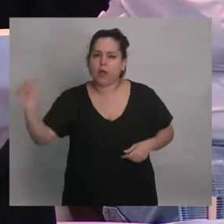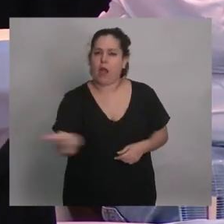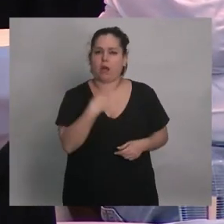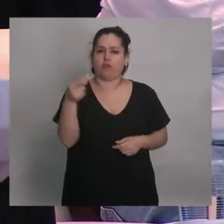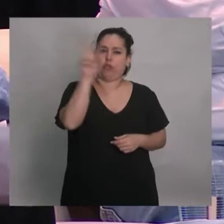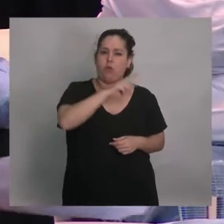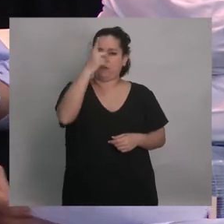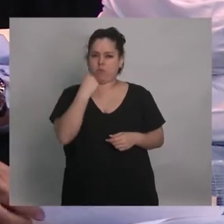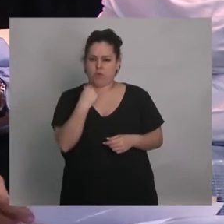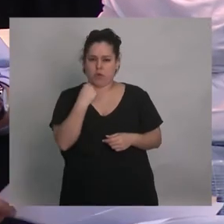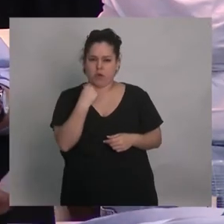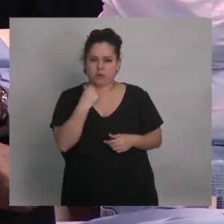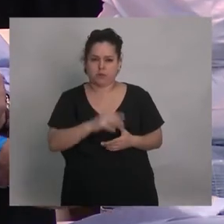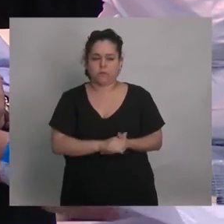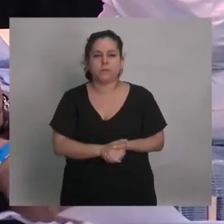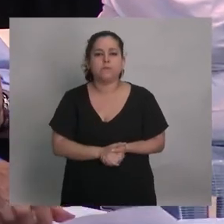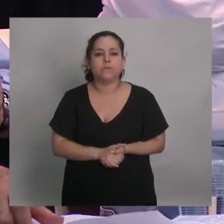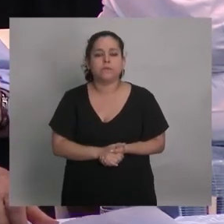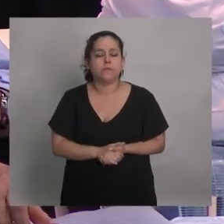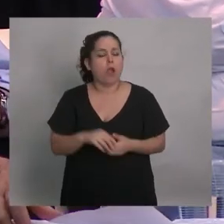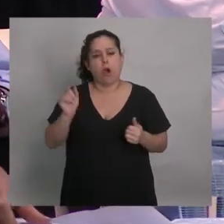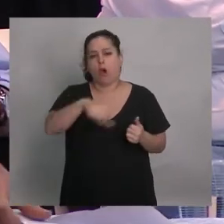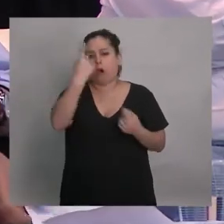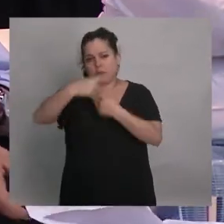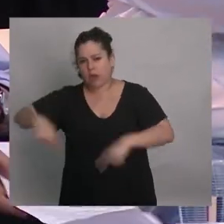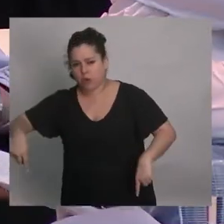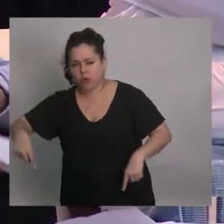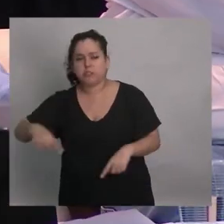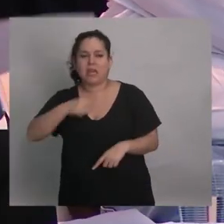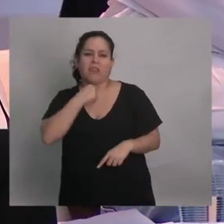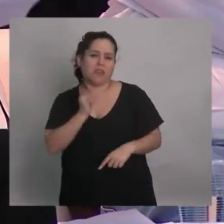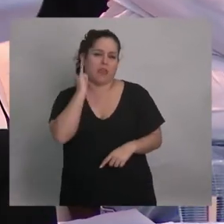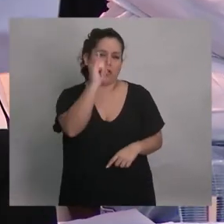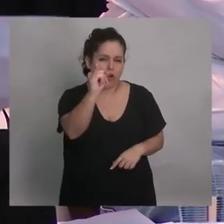todas la otra cosa que quiero señalar